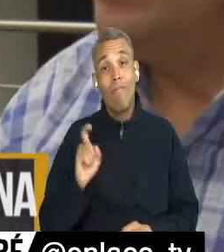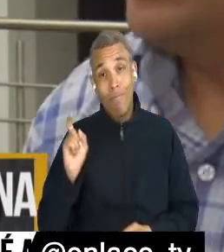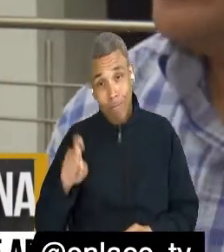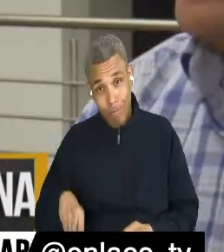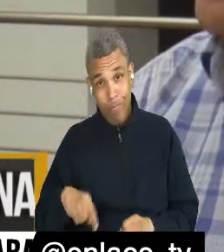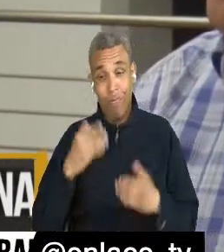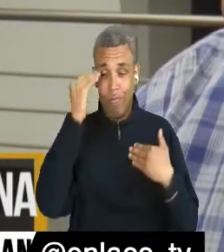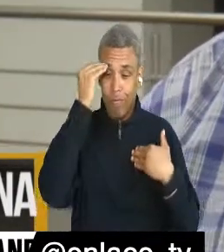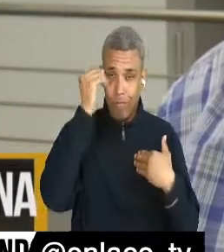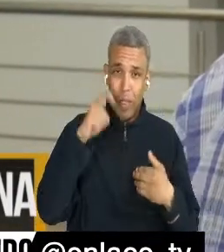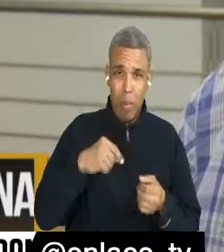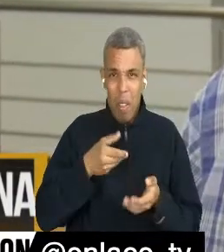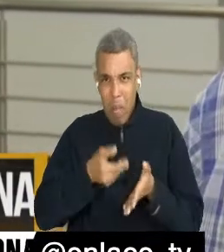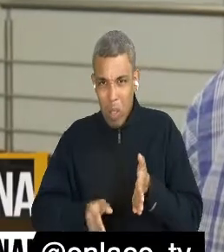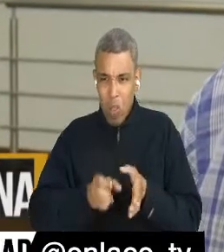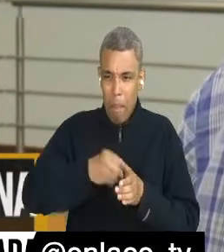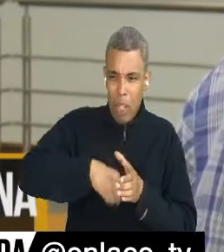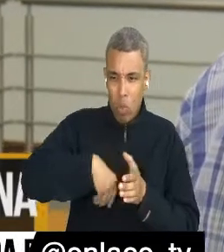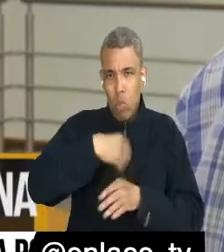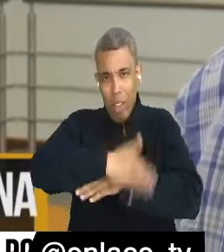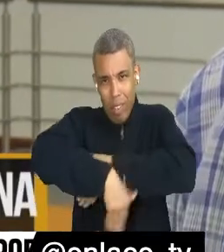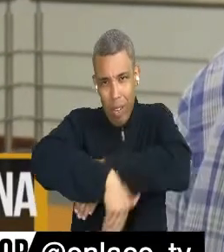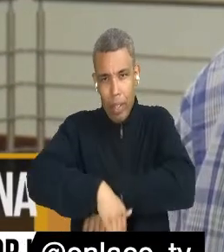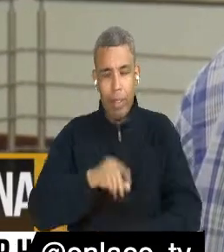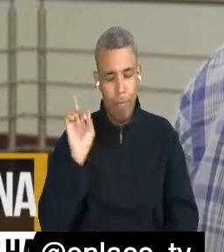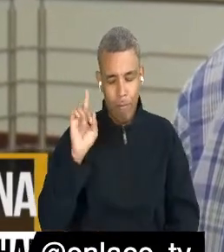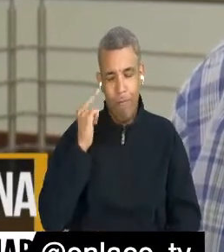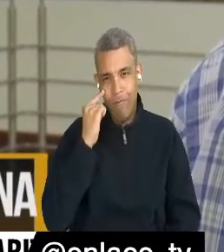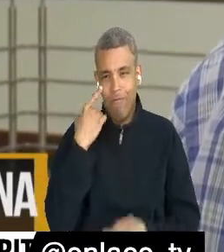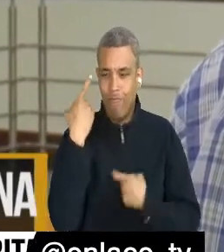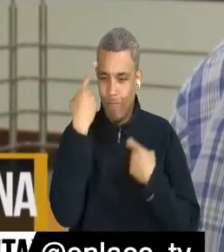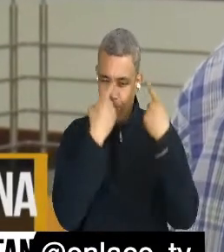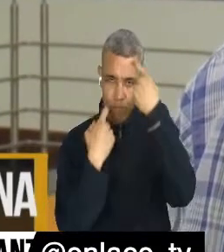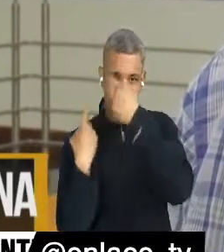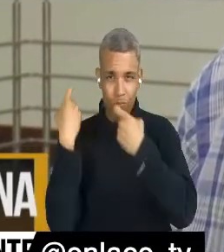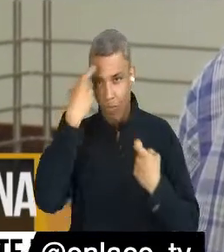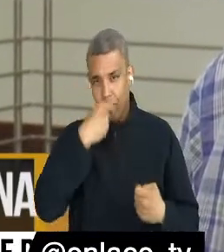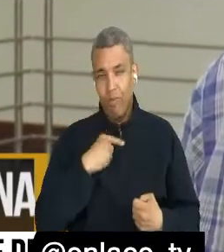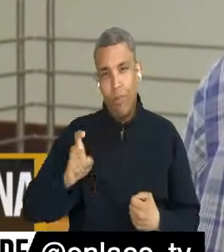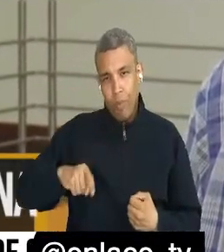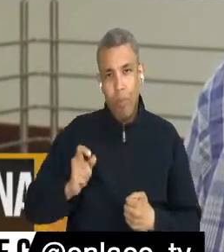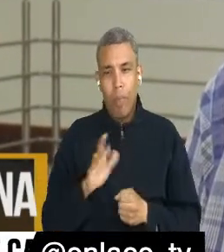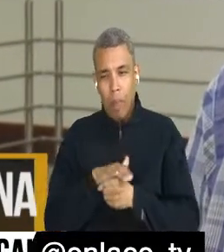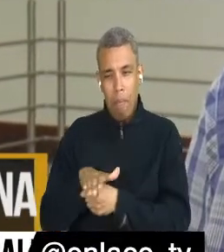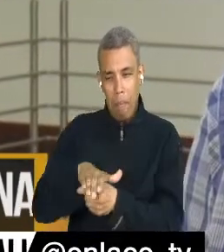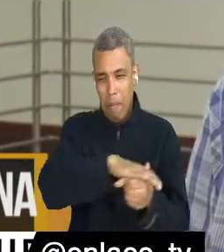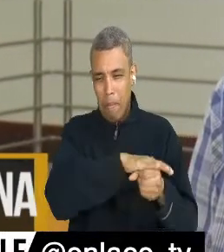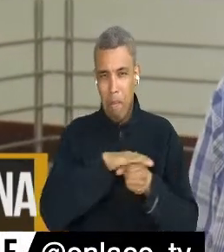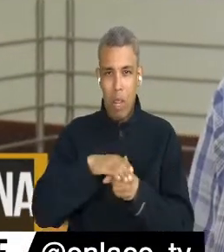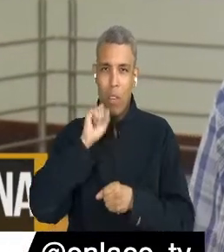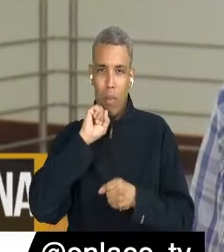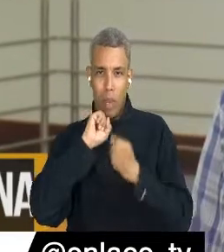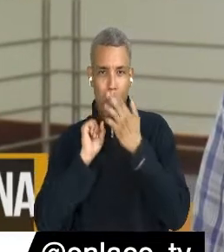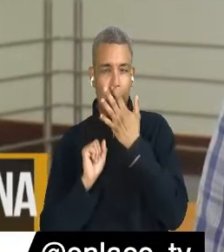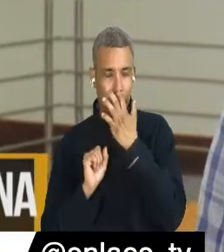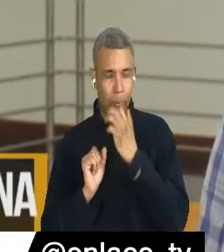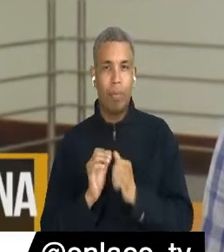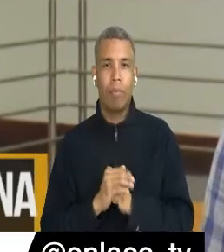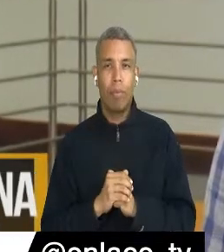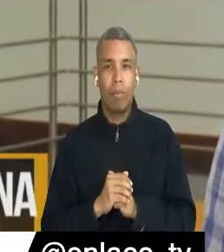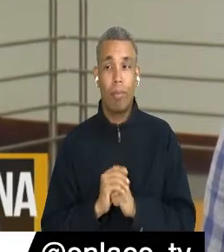Barranca Bermeja para evitar inundaciones en diferentes comunas o en los barrios donde más pues se frecuentan este tipo de situaciones.